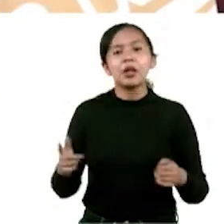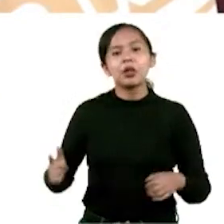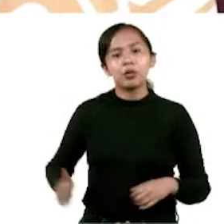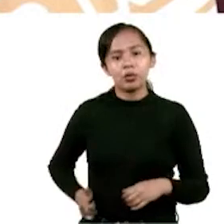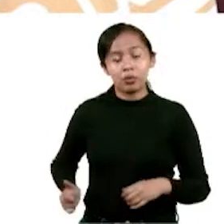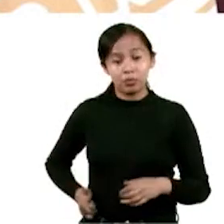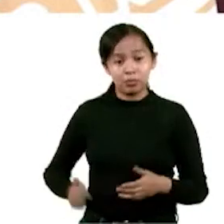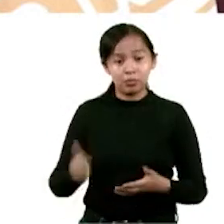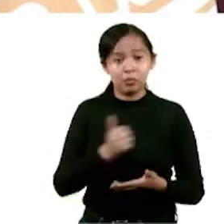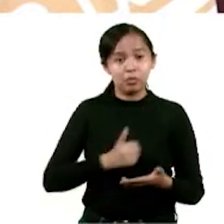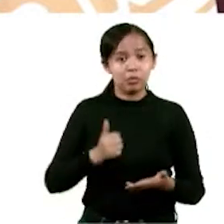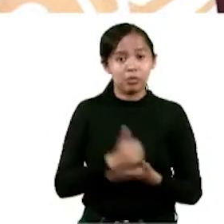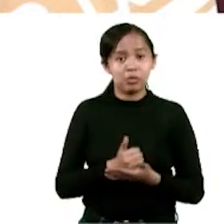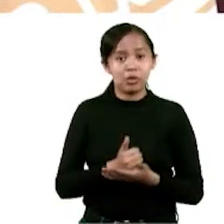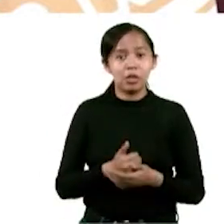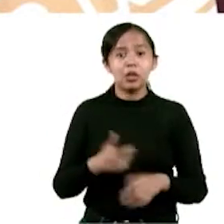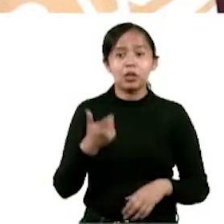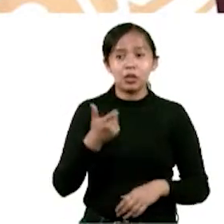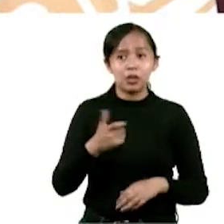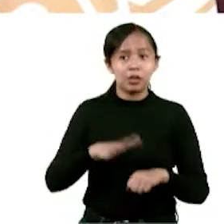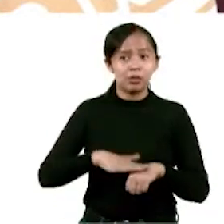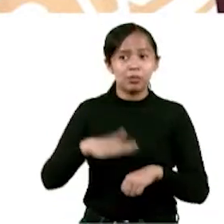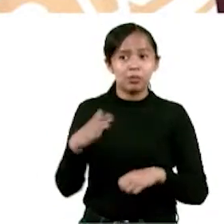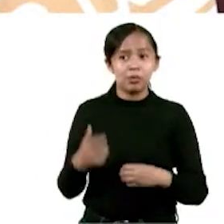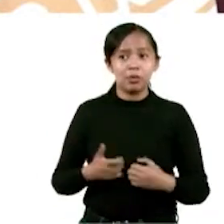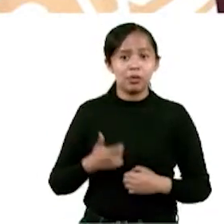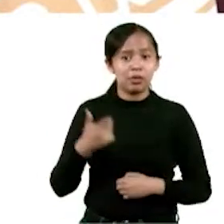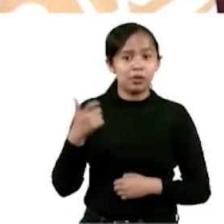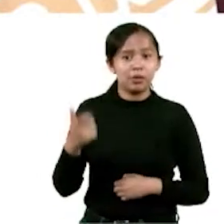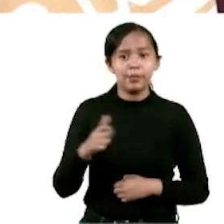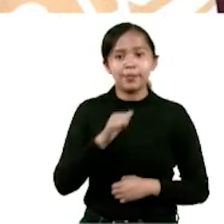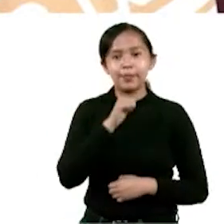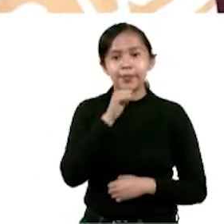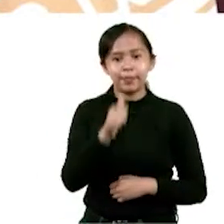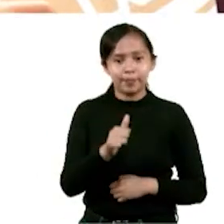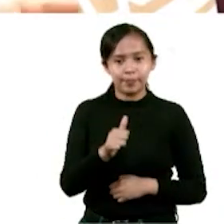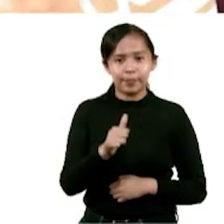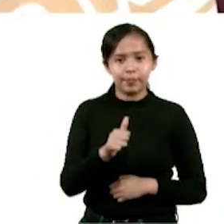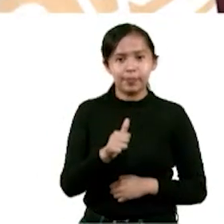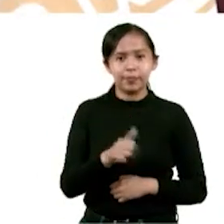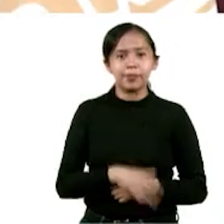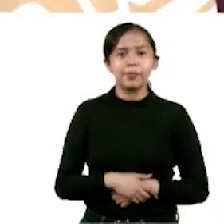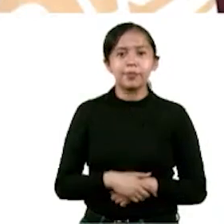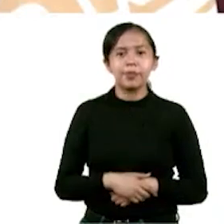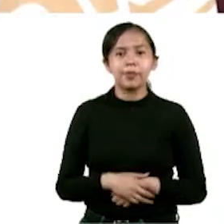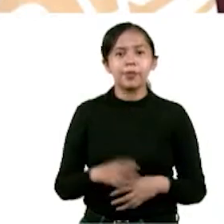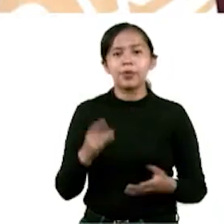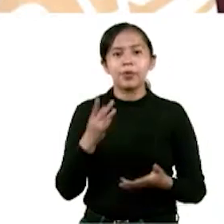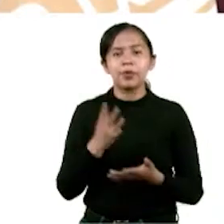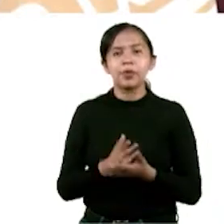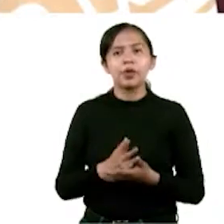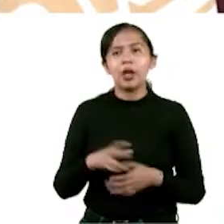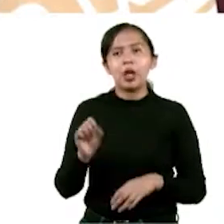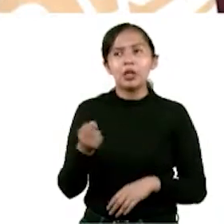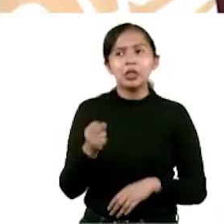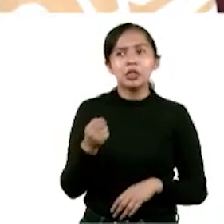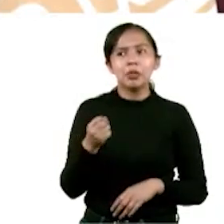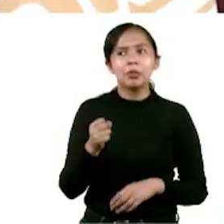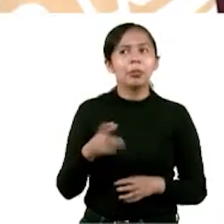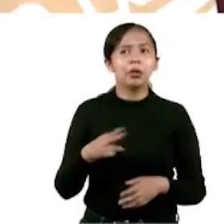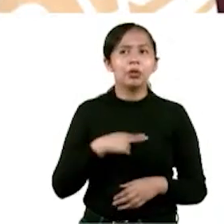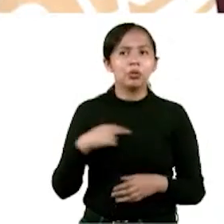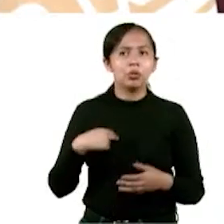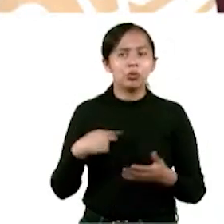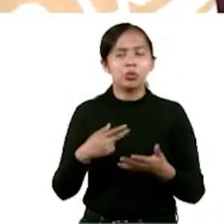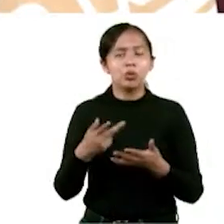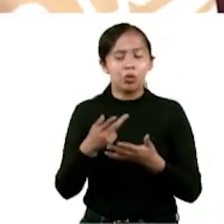ciudad no va a dar ampliaciones presupuestales al instituto. Que no nos digan con que solo presupuestaron hasta septiembre. No, ellos tienen